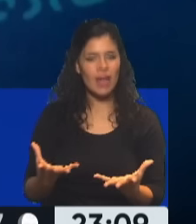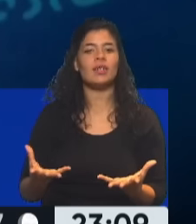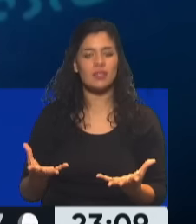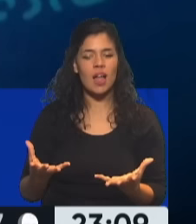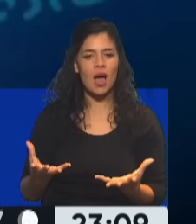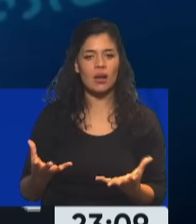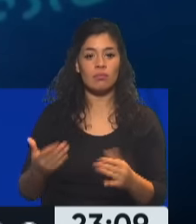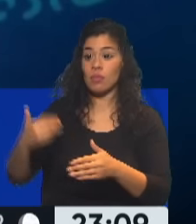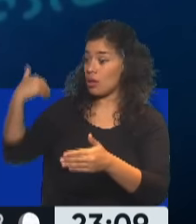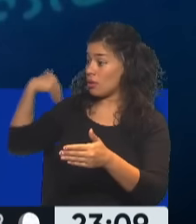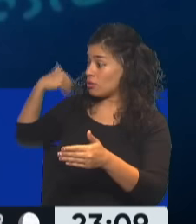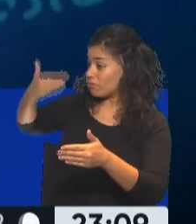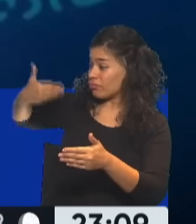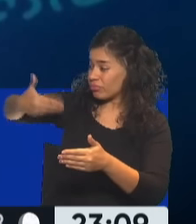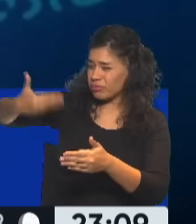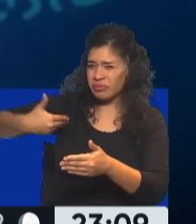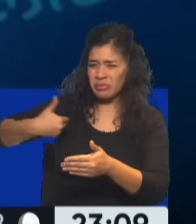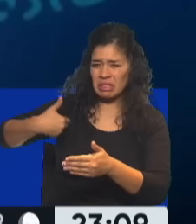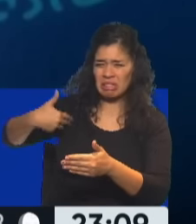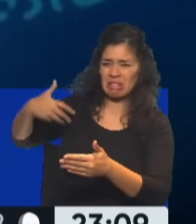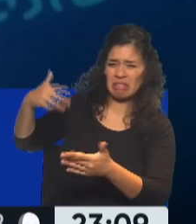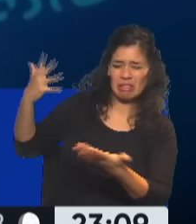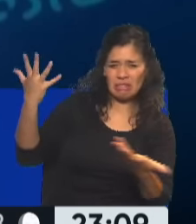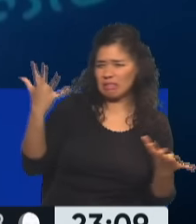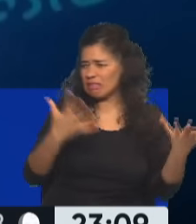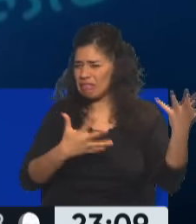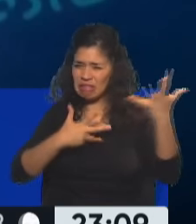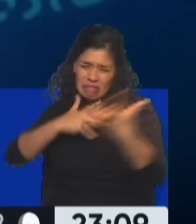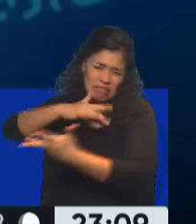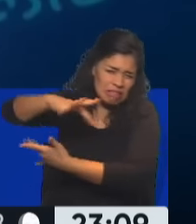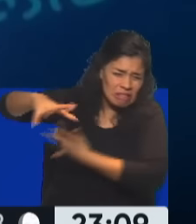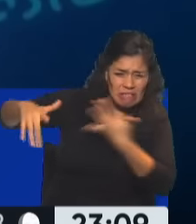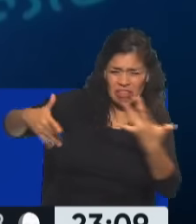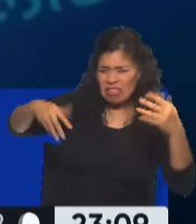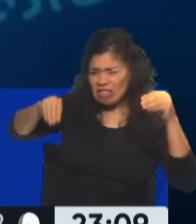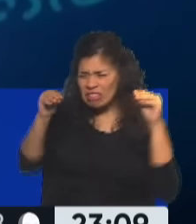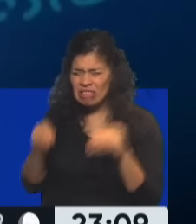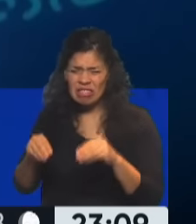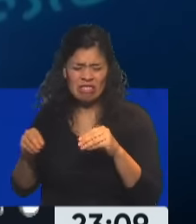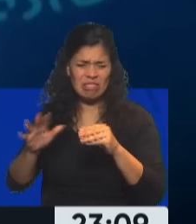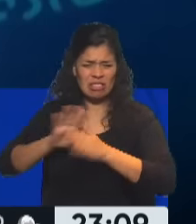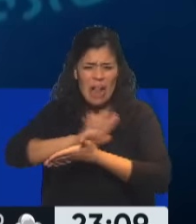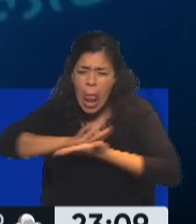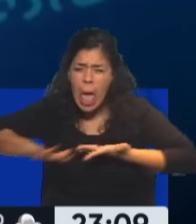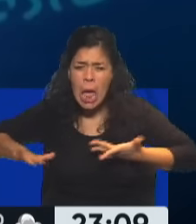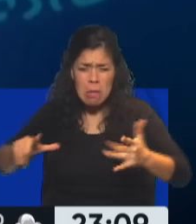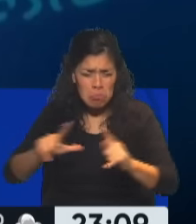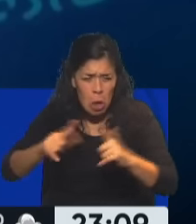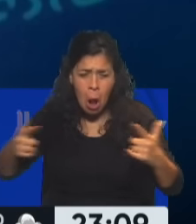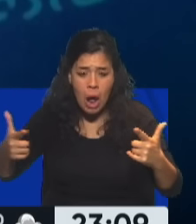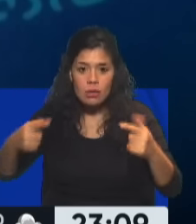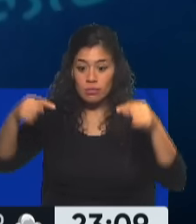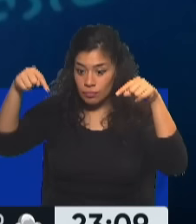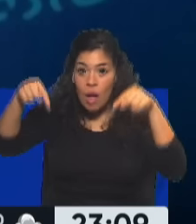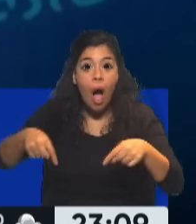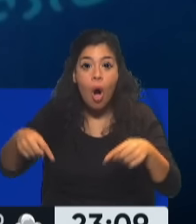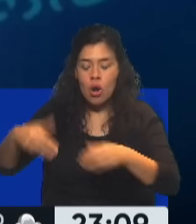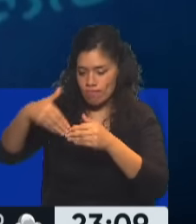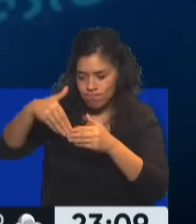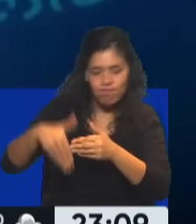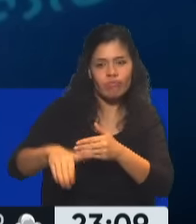ciclo de humillación para avanzar en una era de dignidad, donde